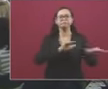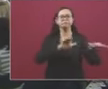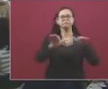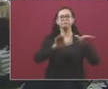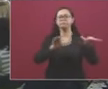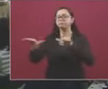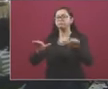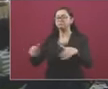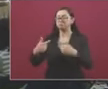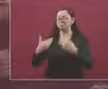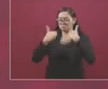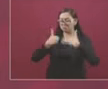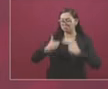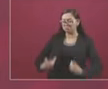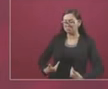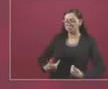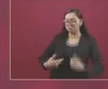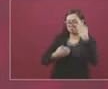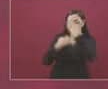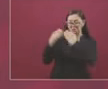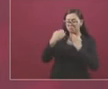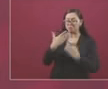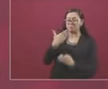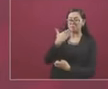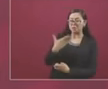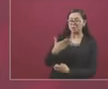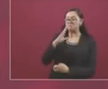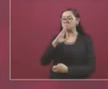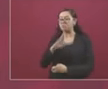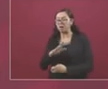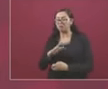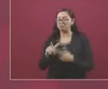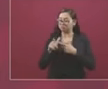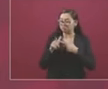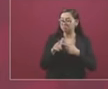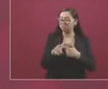gobernando o que renuncie